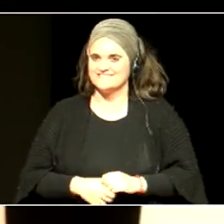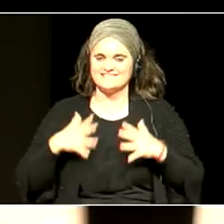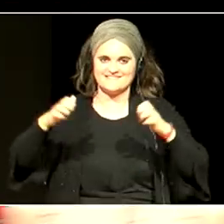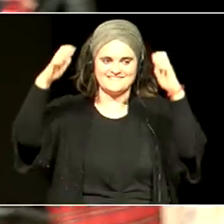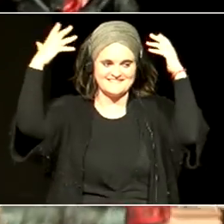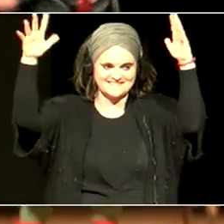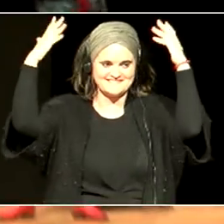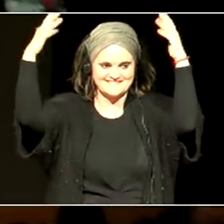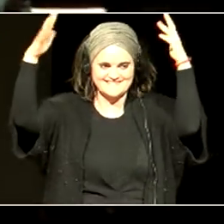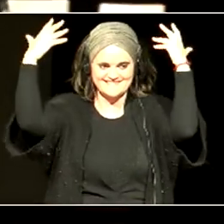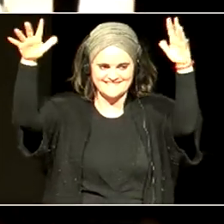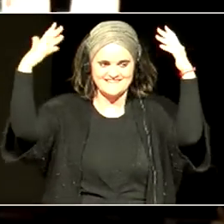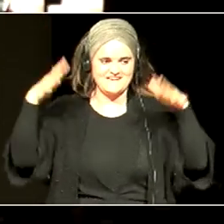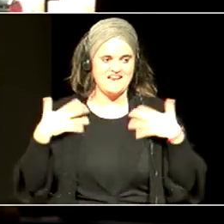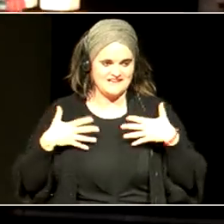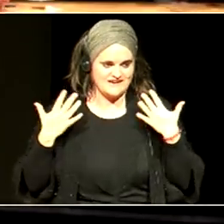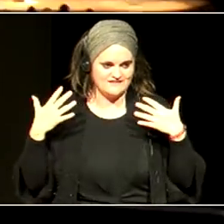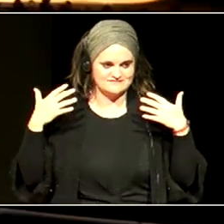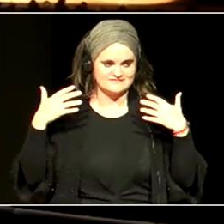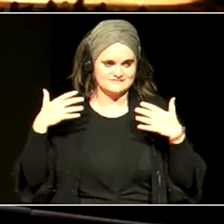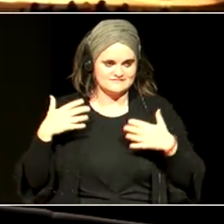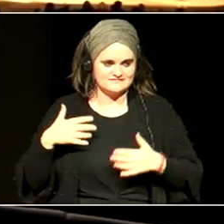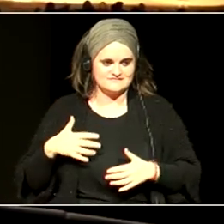mía m al niño